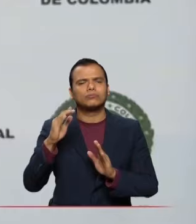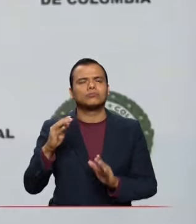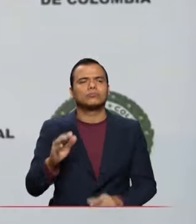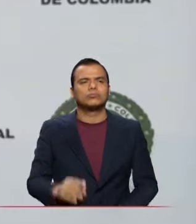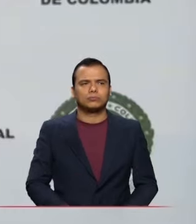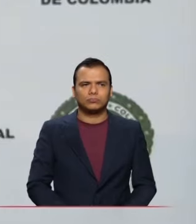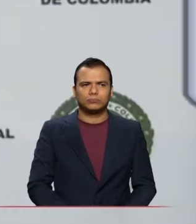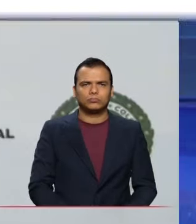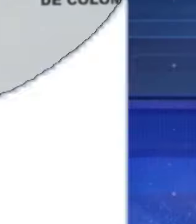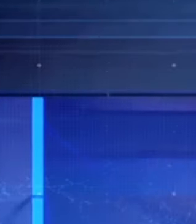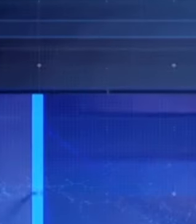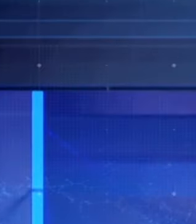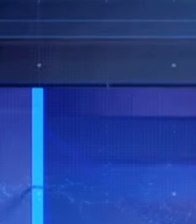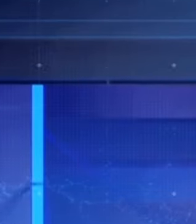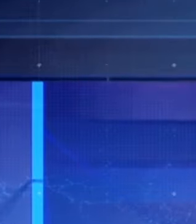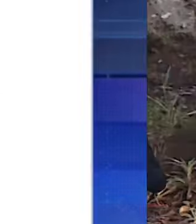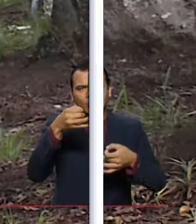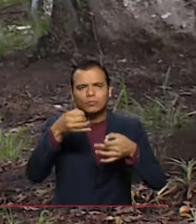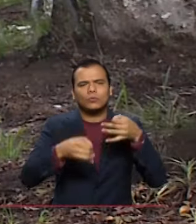17.